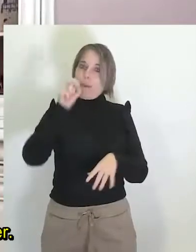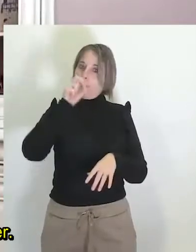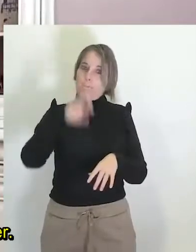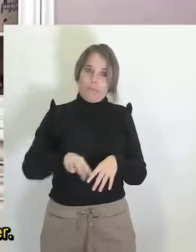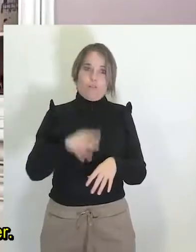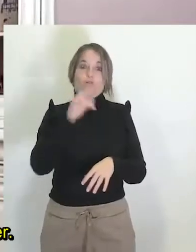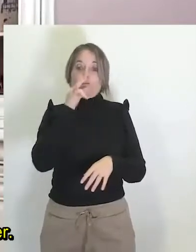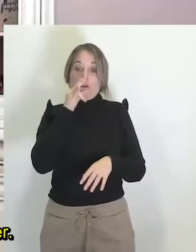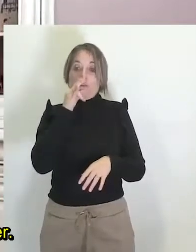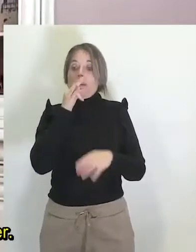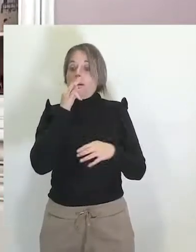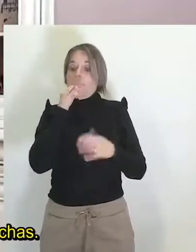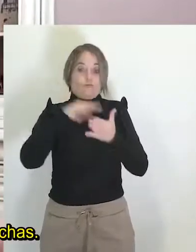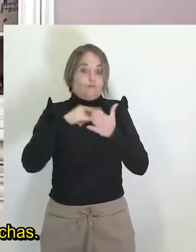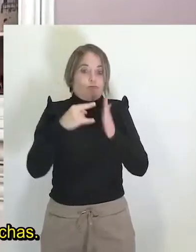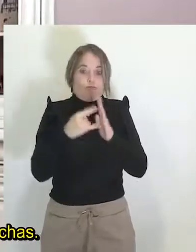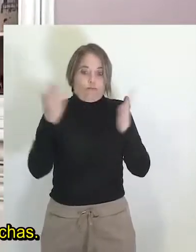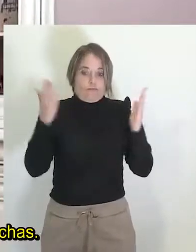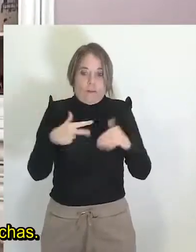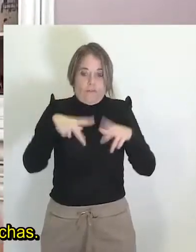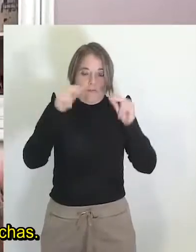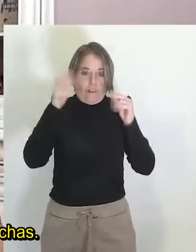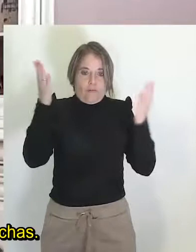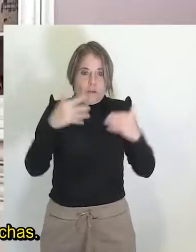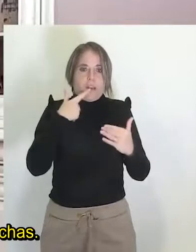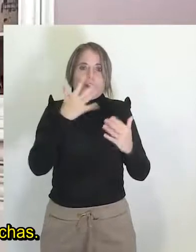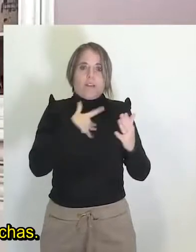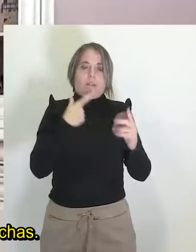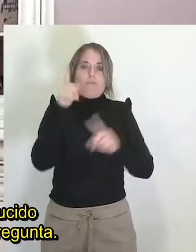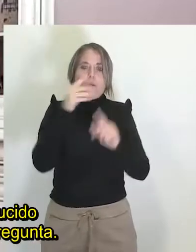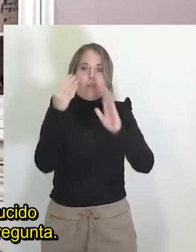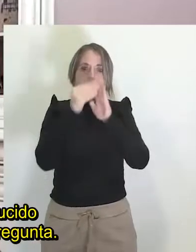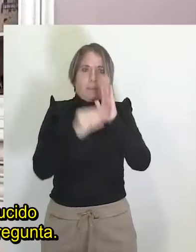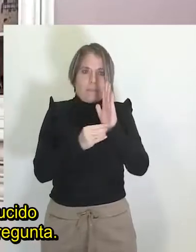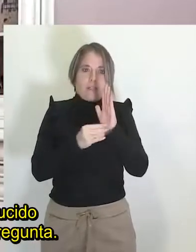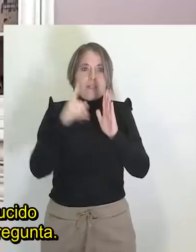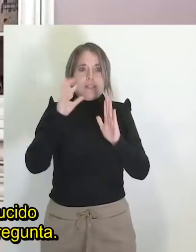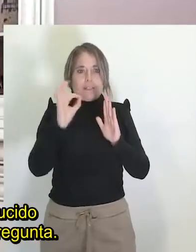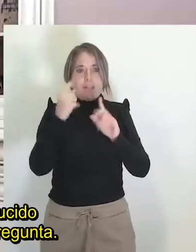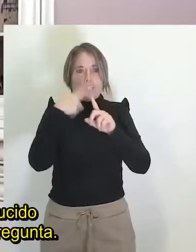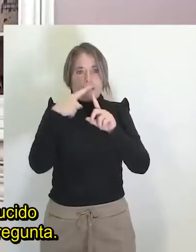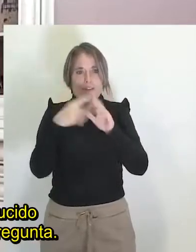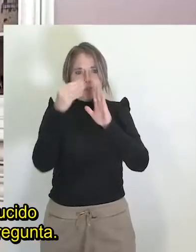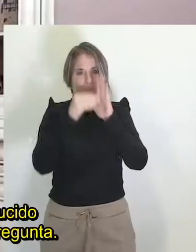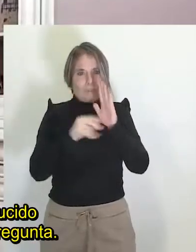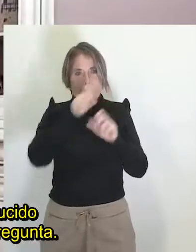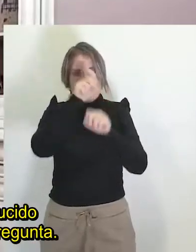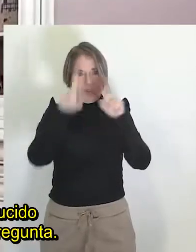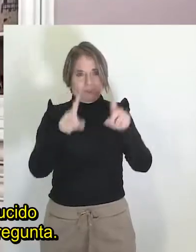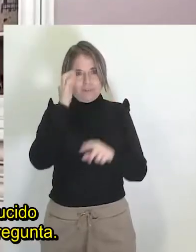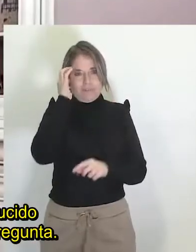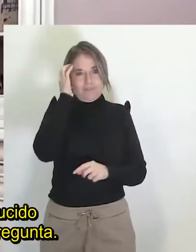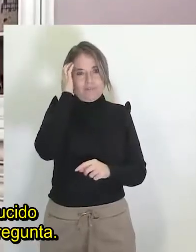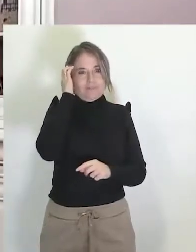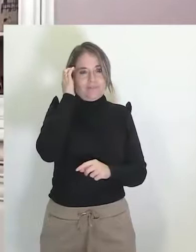que todavía está por resolver? Eso es, ¿no? O sea, que las complicaciones son muchas. Sí que es verdad que he introducido muchas cuestiones en una sola